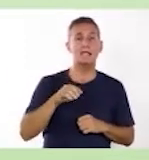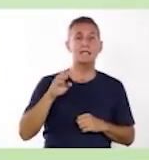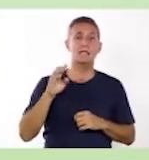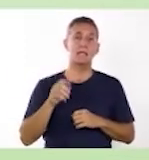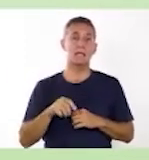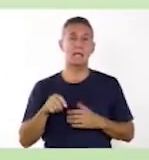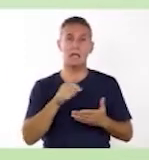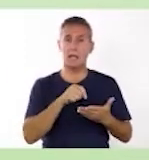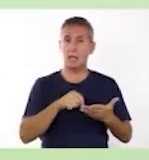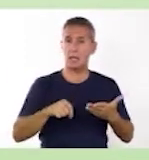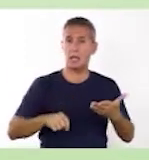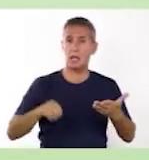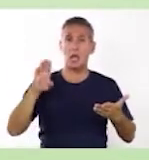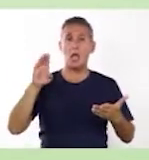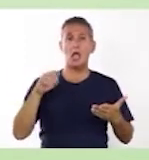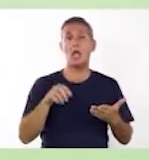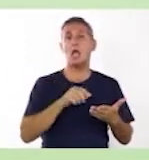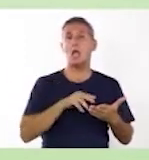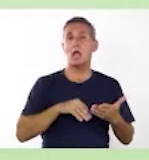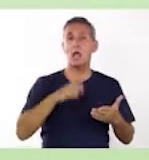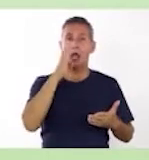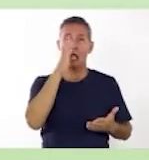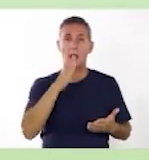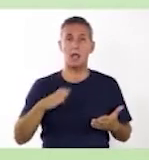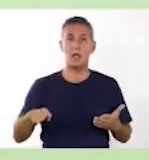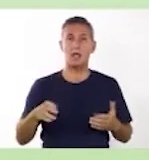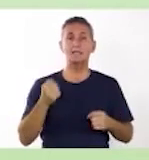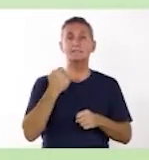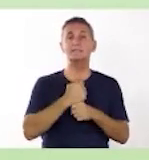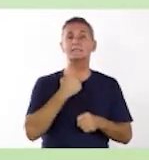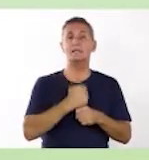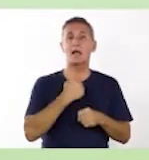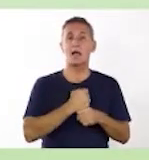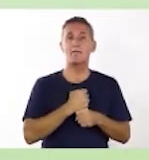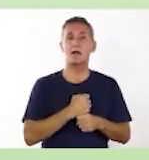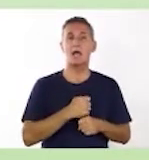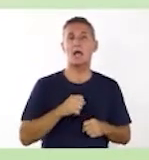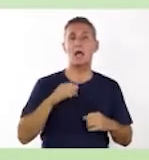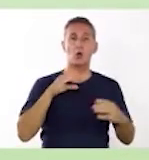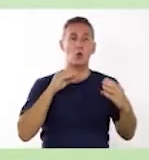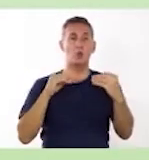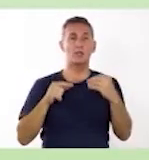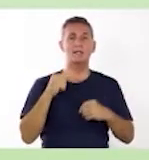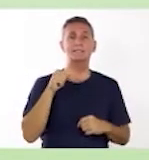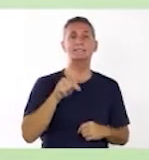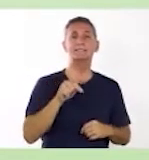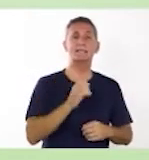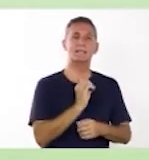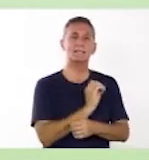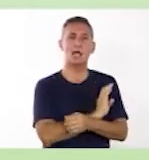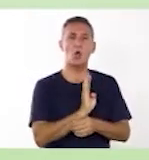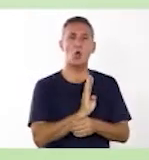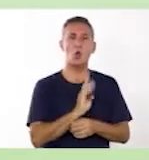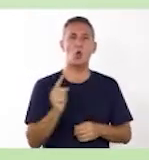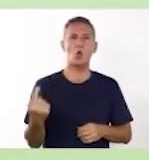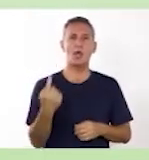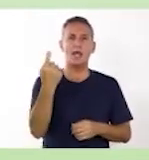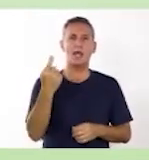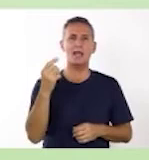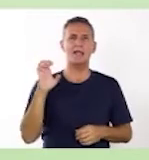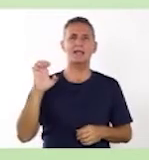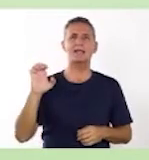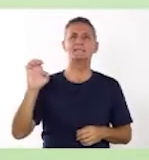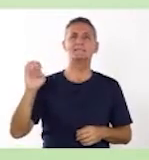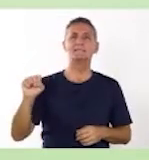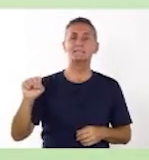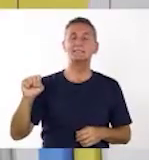nos dice que Molière, con una gran maestría, trabaja los diálogos de esta obra del acto primero en la primera